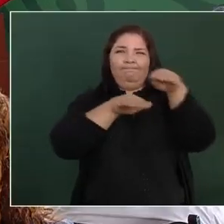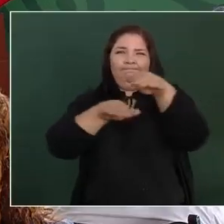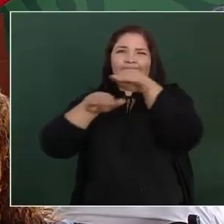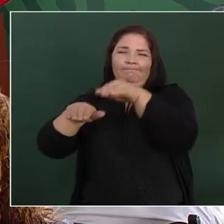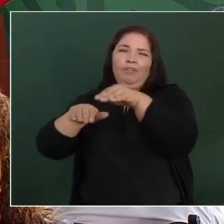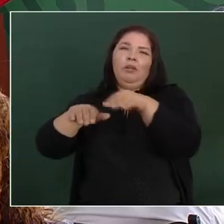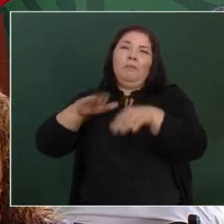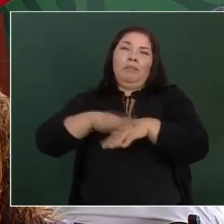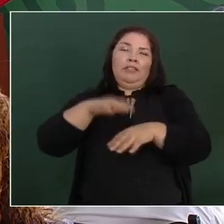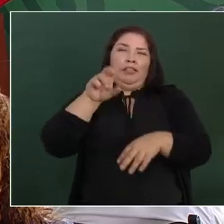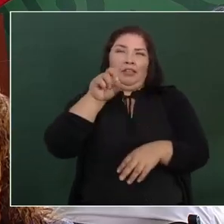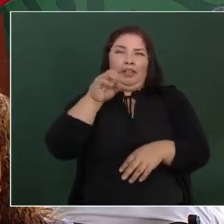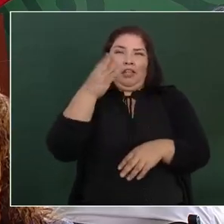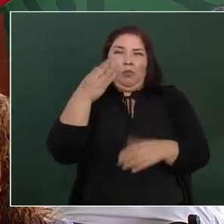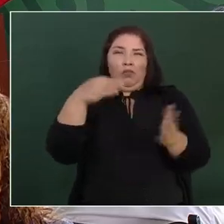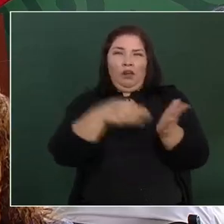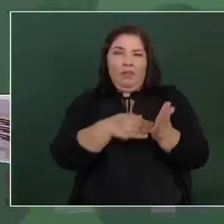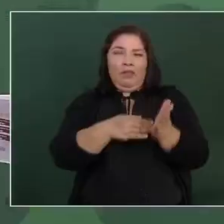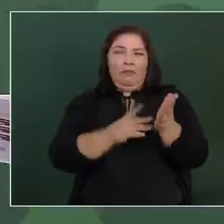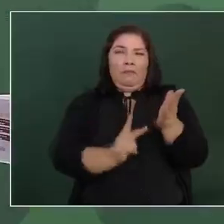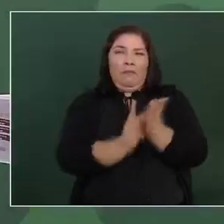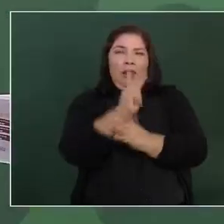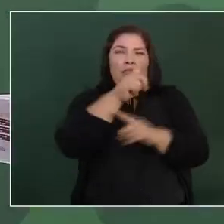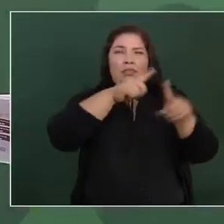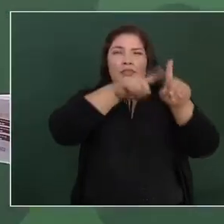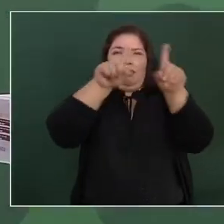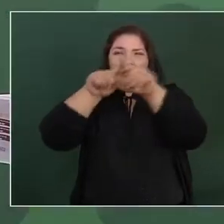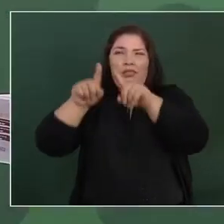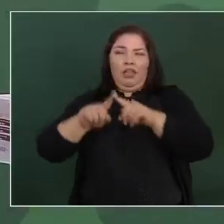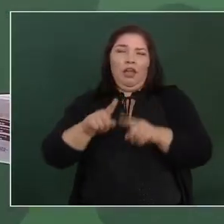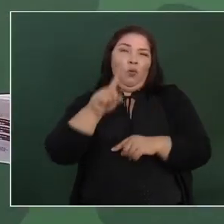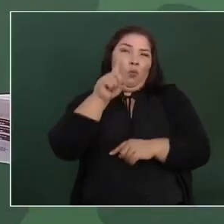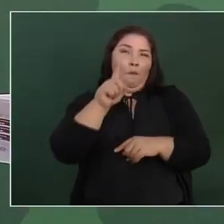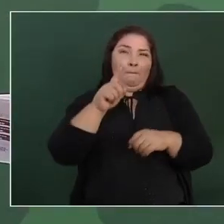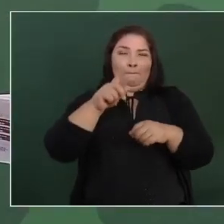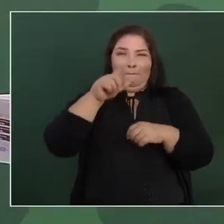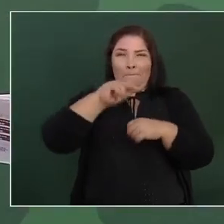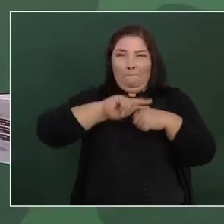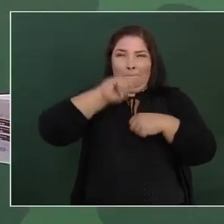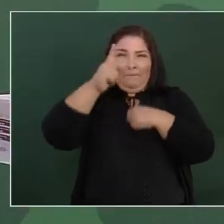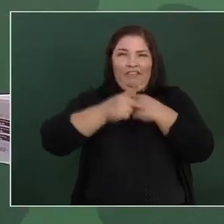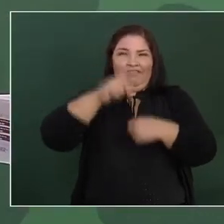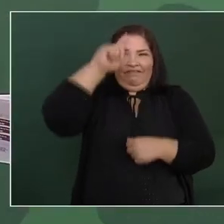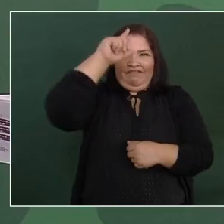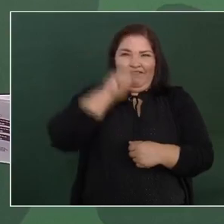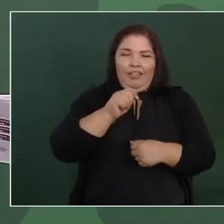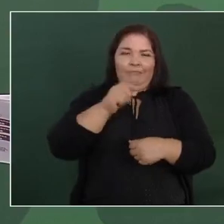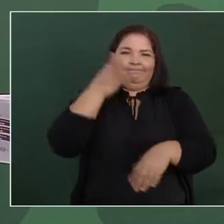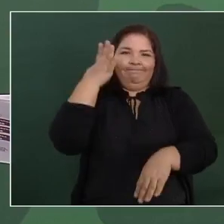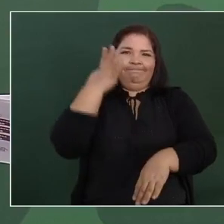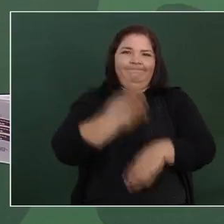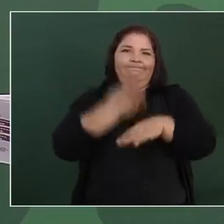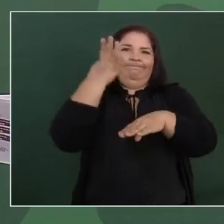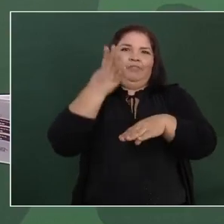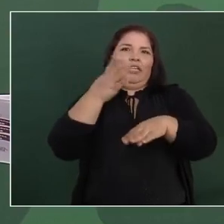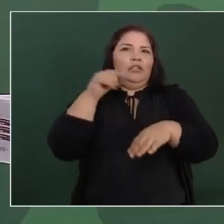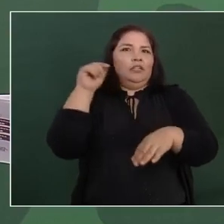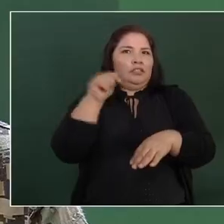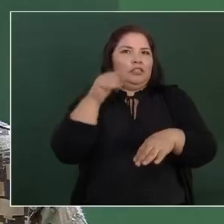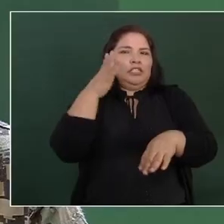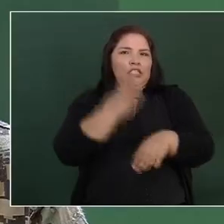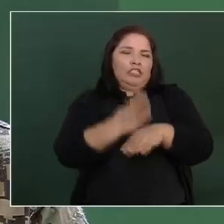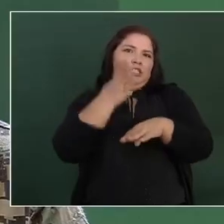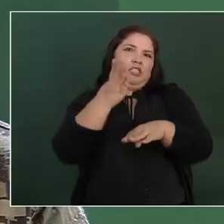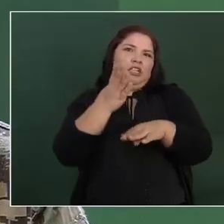de 34.000 especies de plantas. Si algún país no cumple con esas normas, puede ser castigado y el castigo es